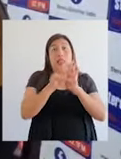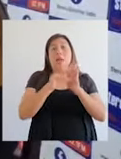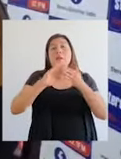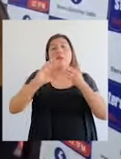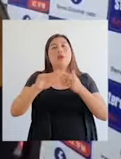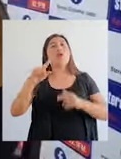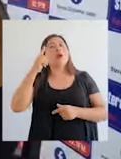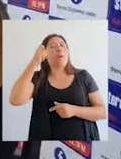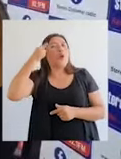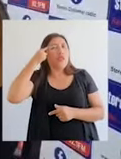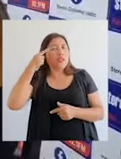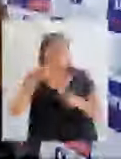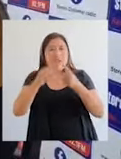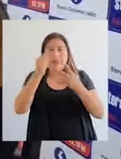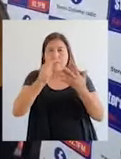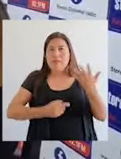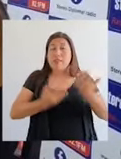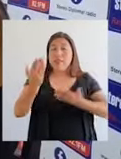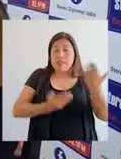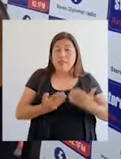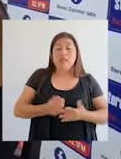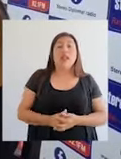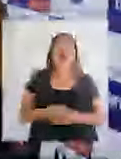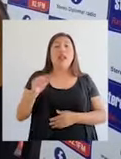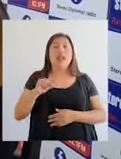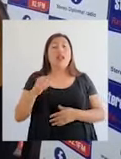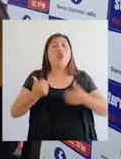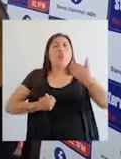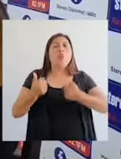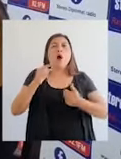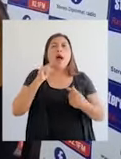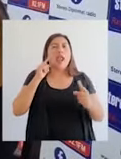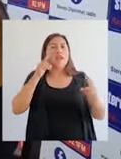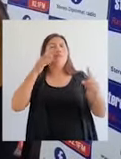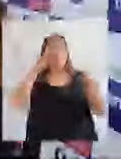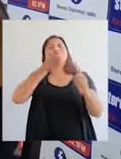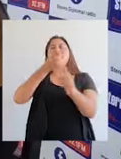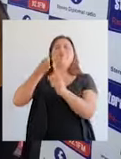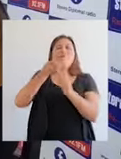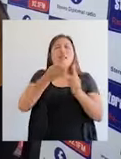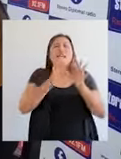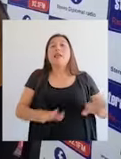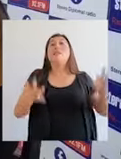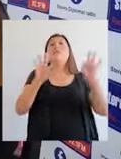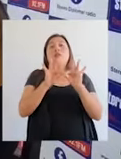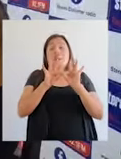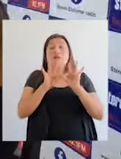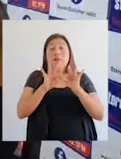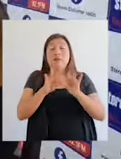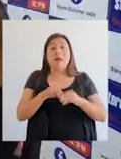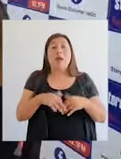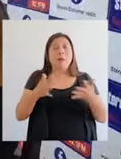Política Nacional Multisectorial en Discapacidad para el Desarrollo, donde se determinan cuáles son los ejes prioritarios de atención, en el que se determinaron